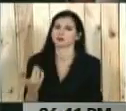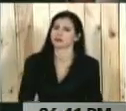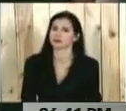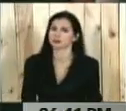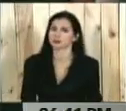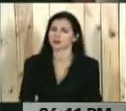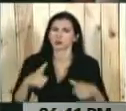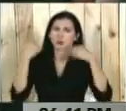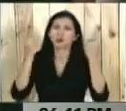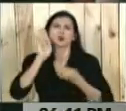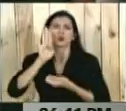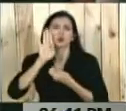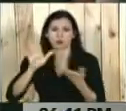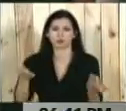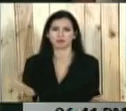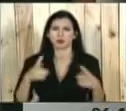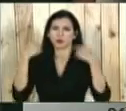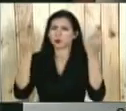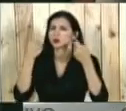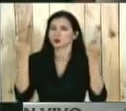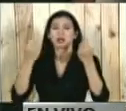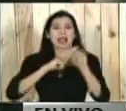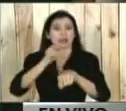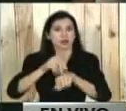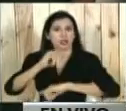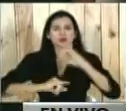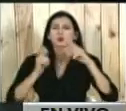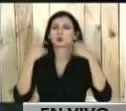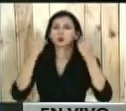Una campaña de demonización diaria, nacional e internacional.